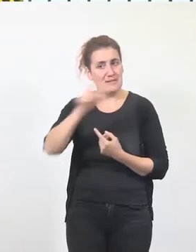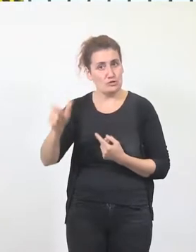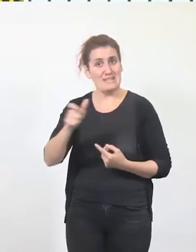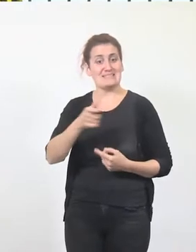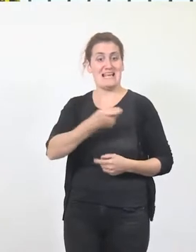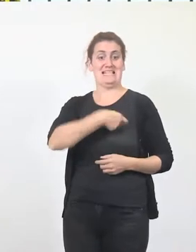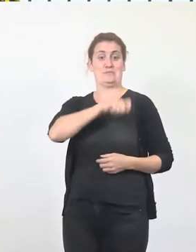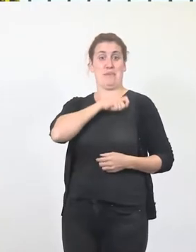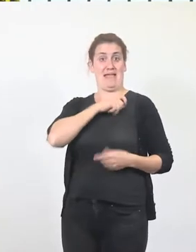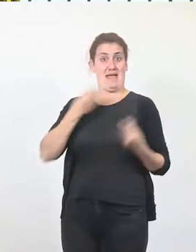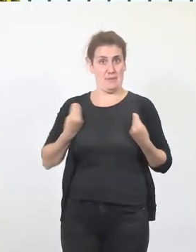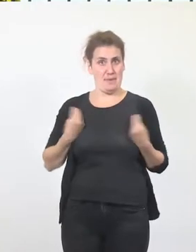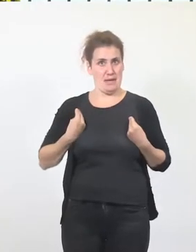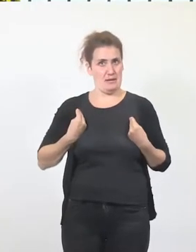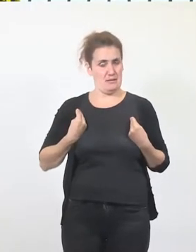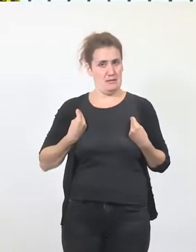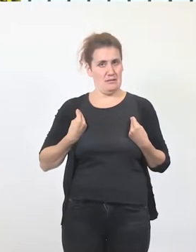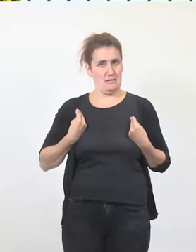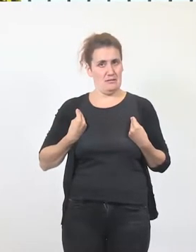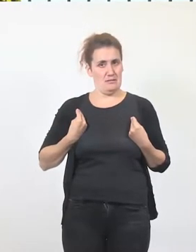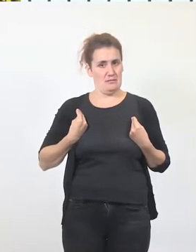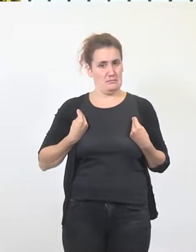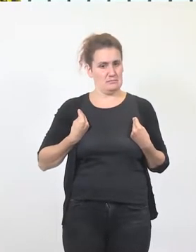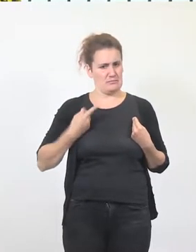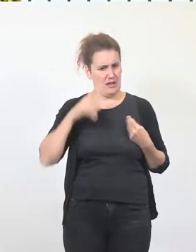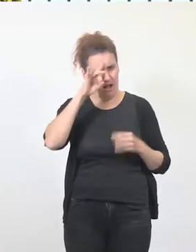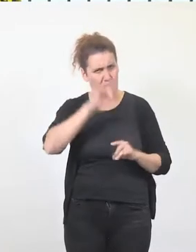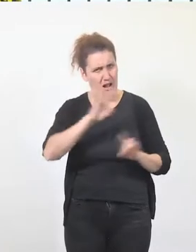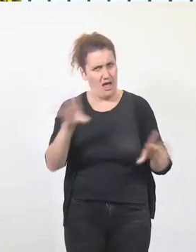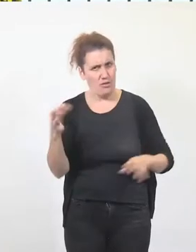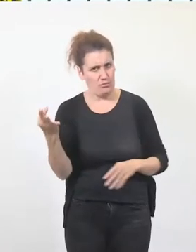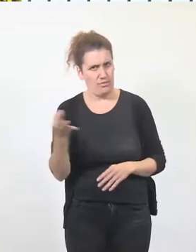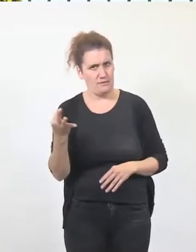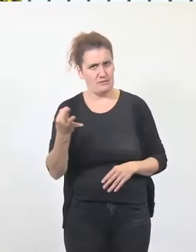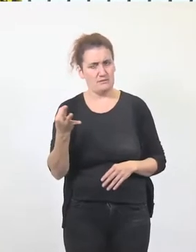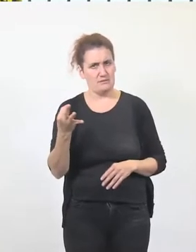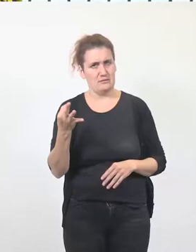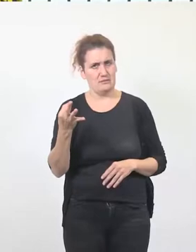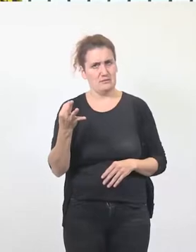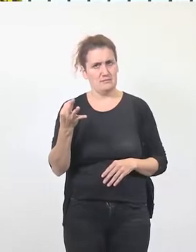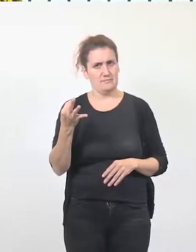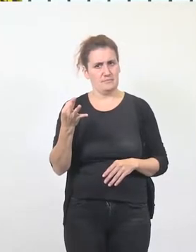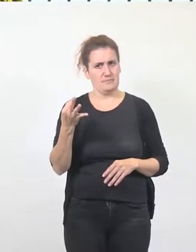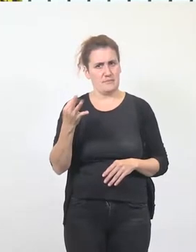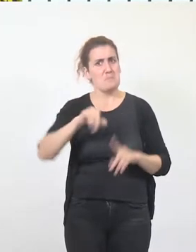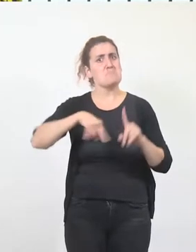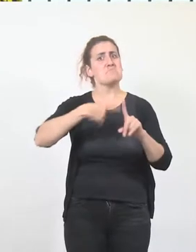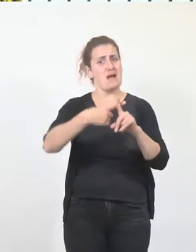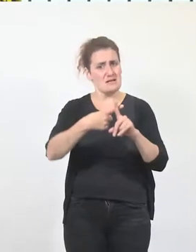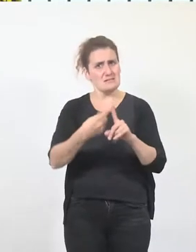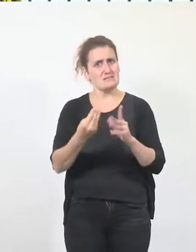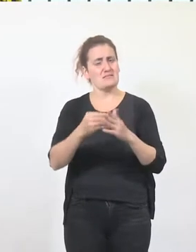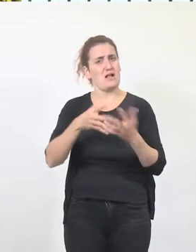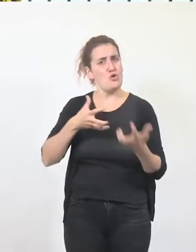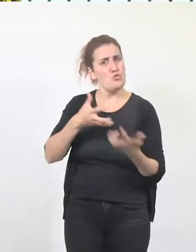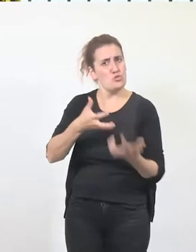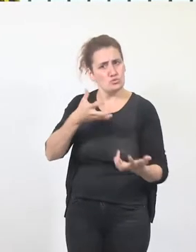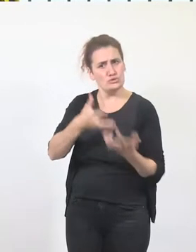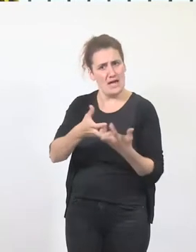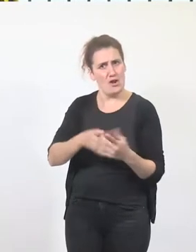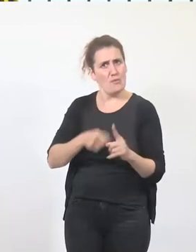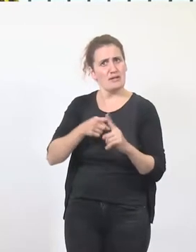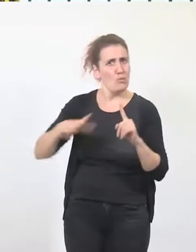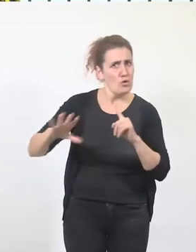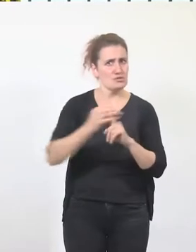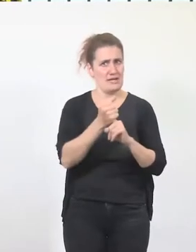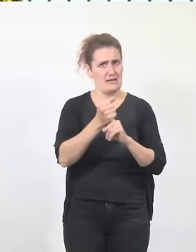ciudadanos, los españoles, deben tener claro y deben luchar para